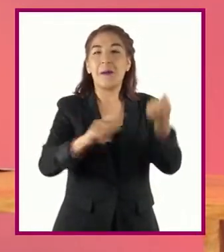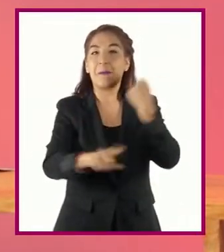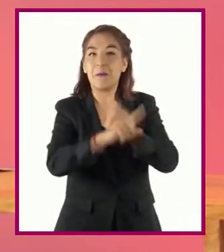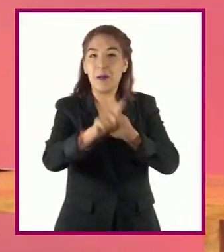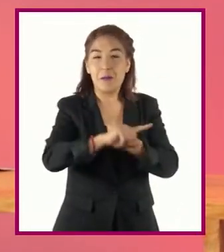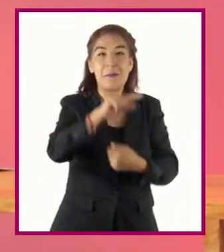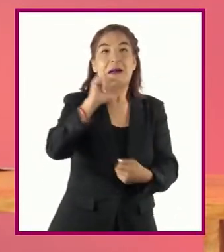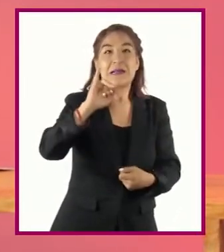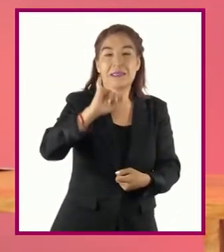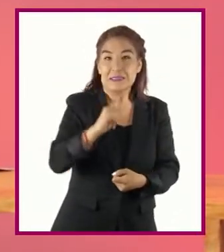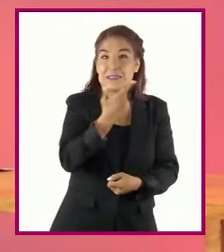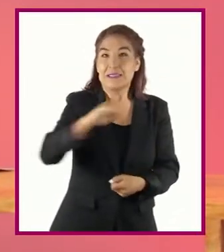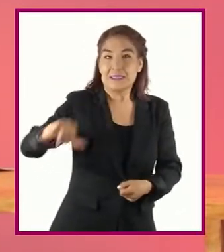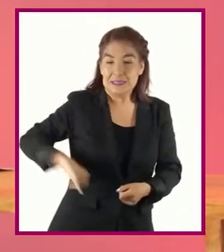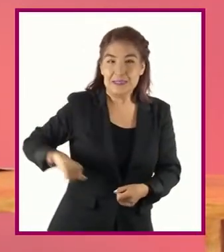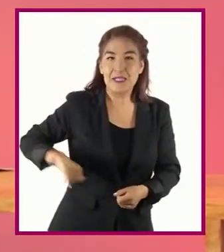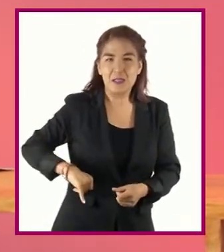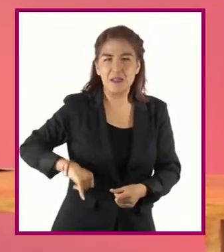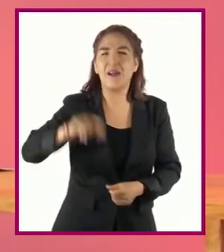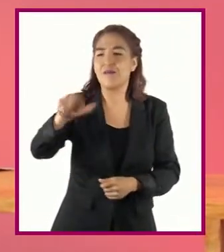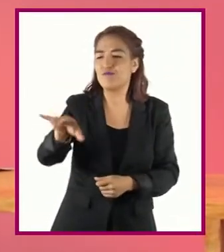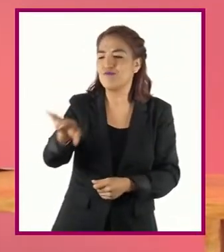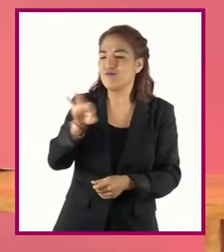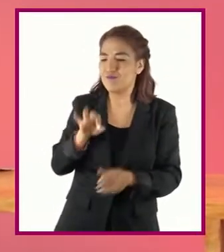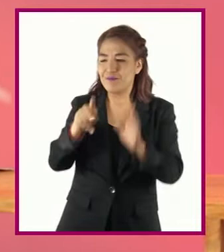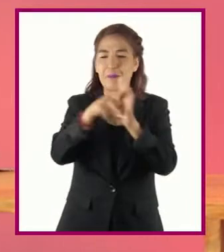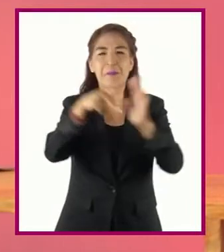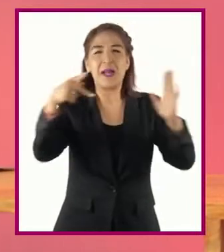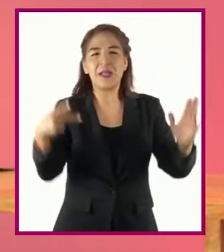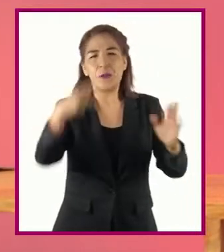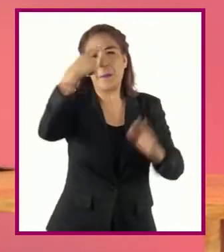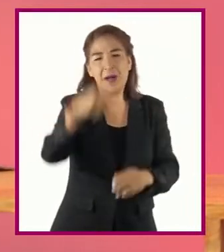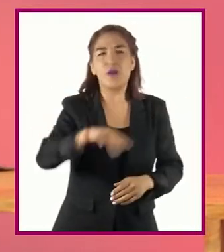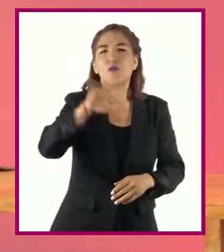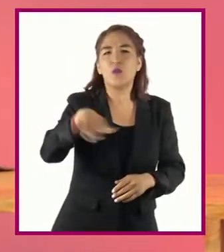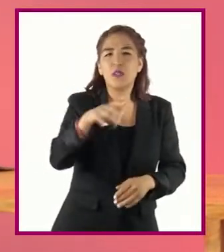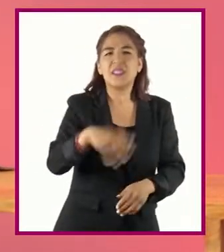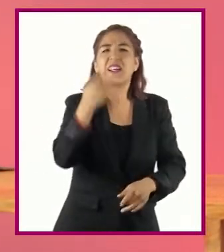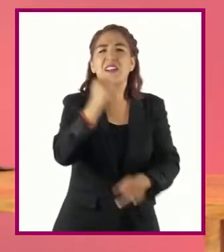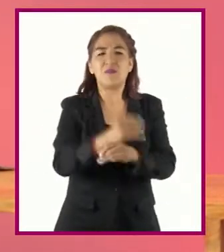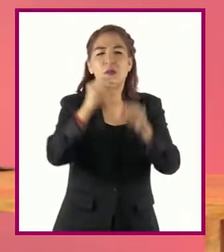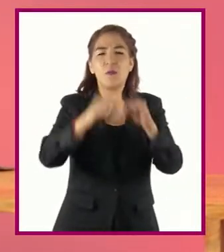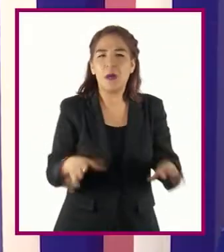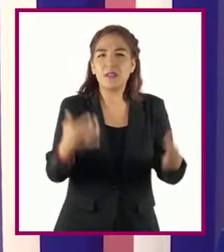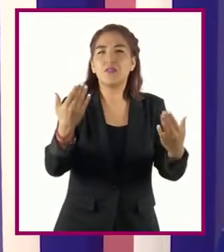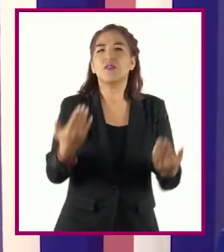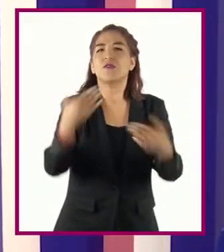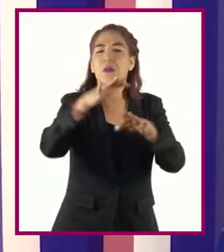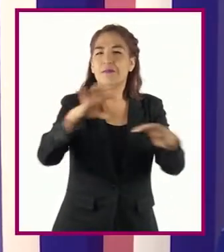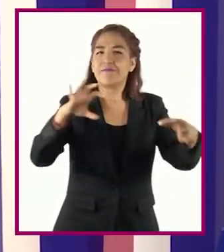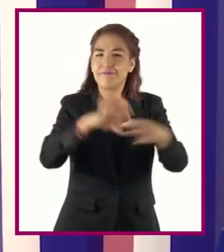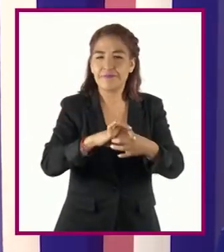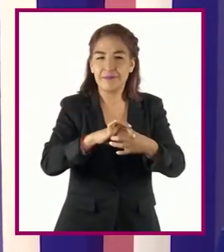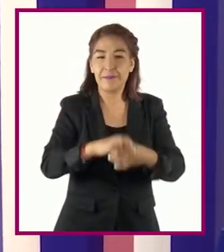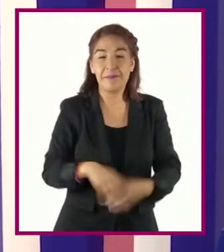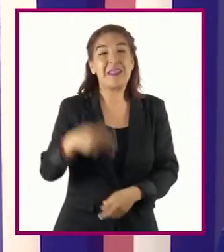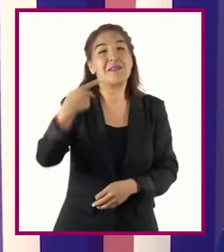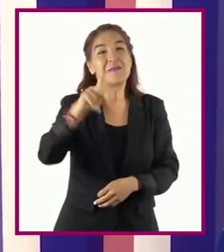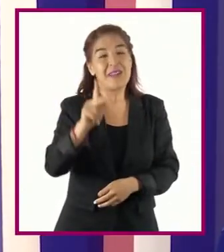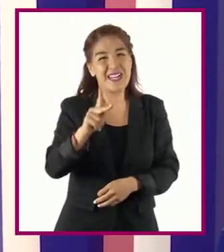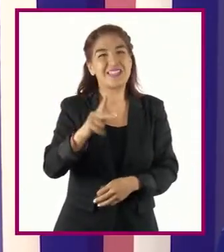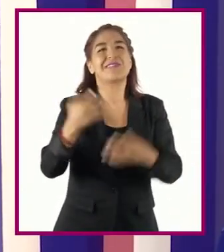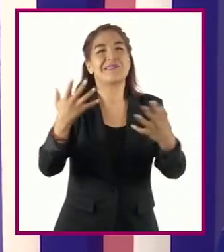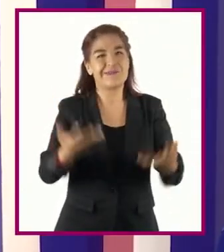interesa, tomamos el periódico para buscar alguna nota relacionada. Sin embargo, profesora,